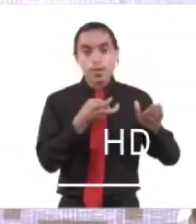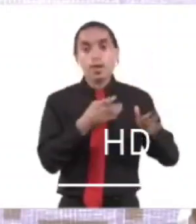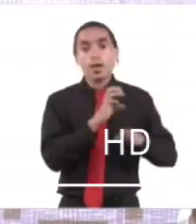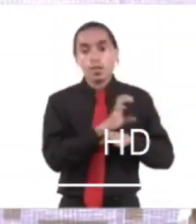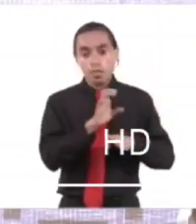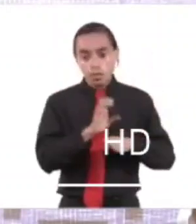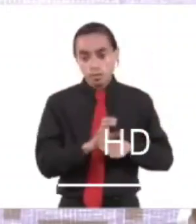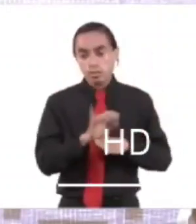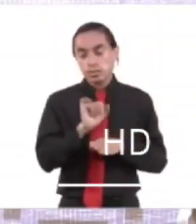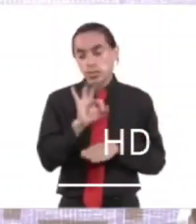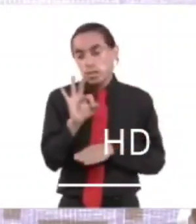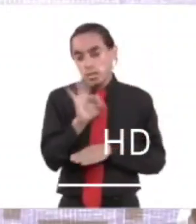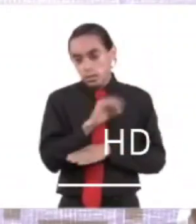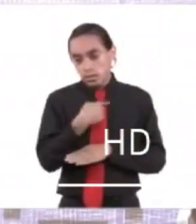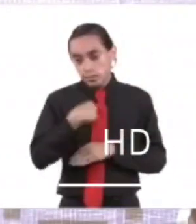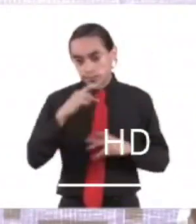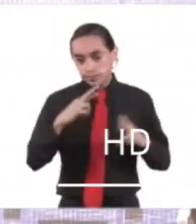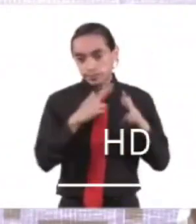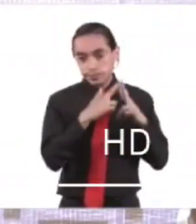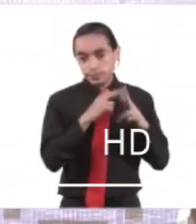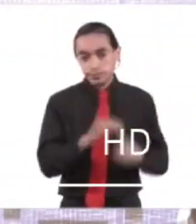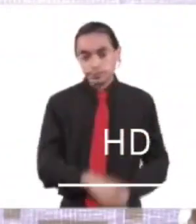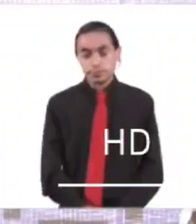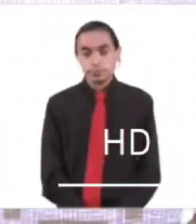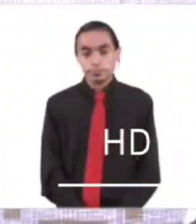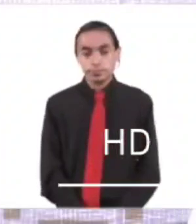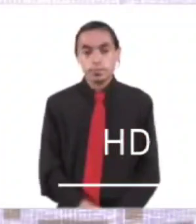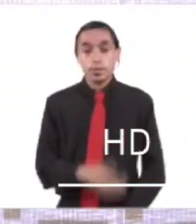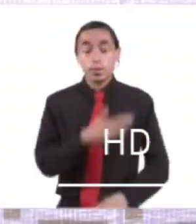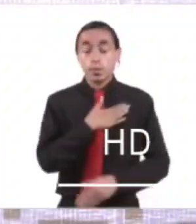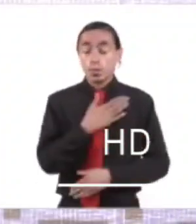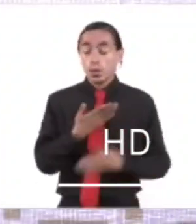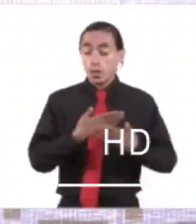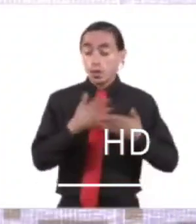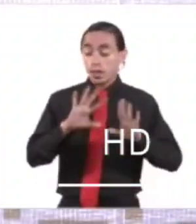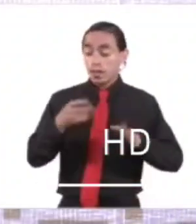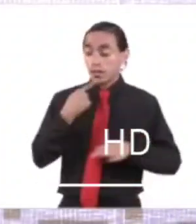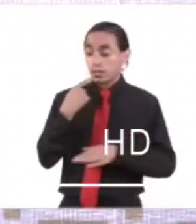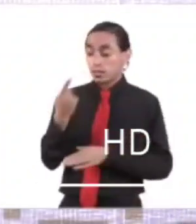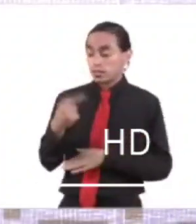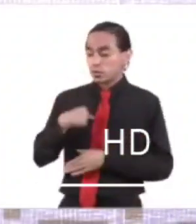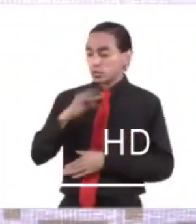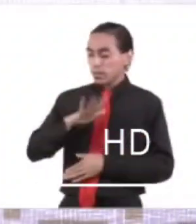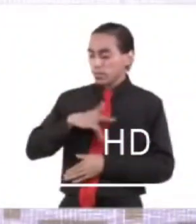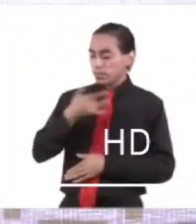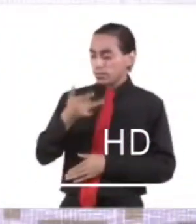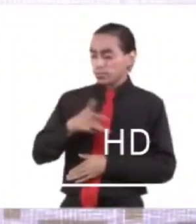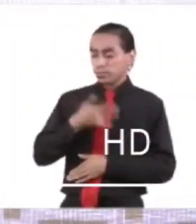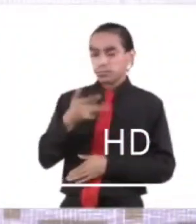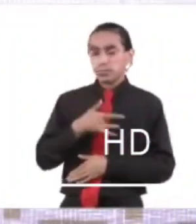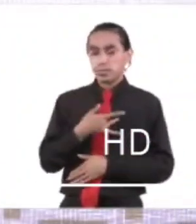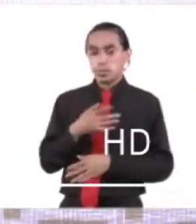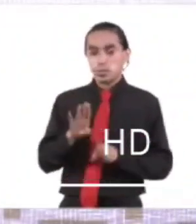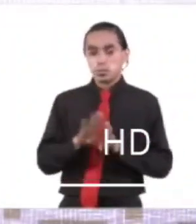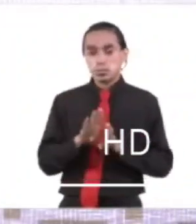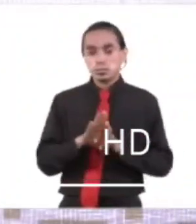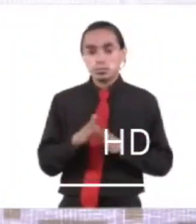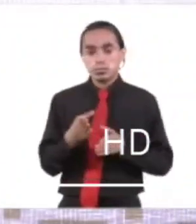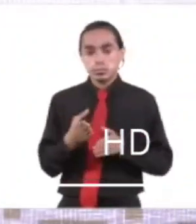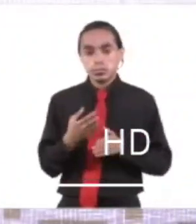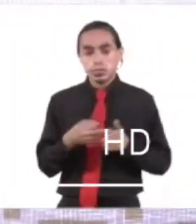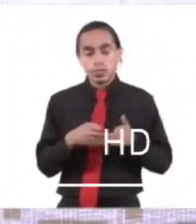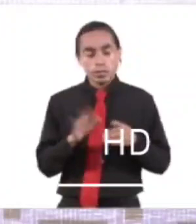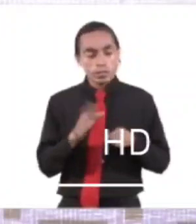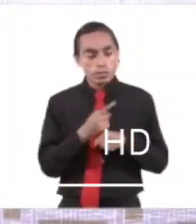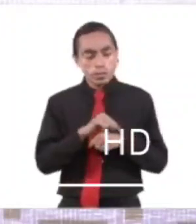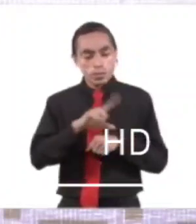sí podría ser religioso. Ahora que te dije esto, ya me sentí en falta, porque ya lo que